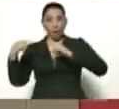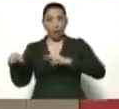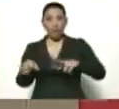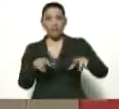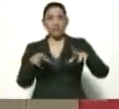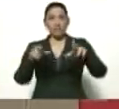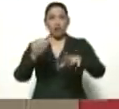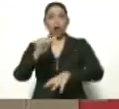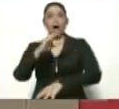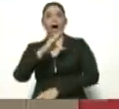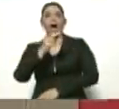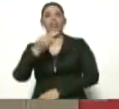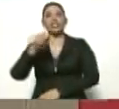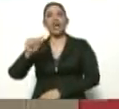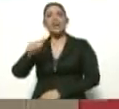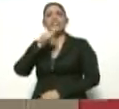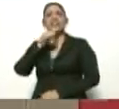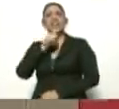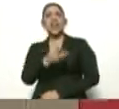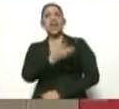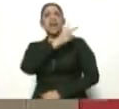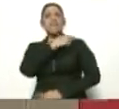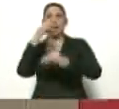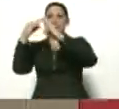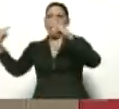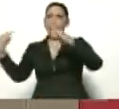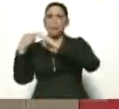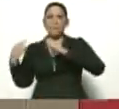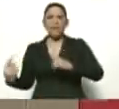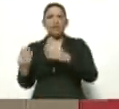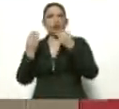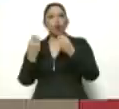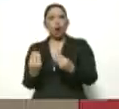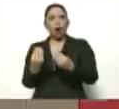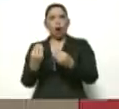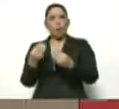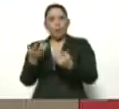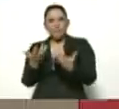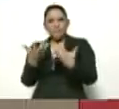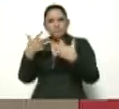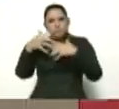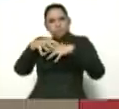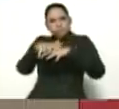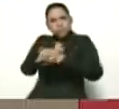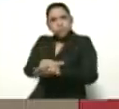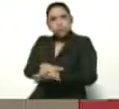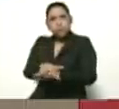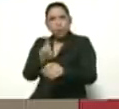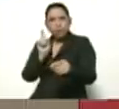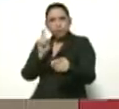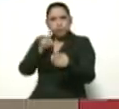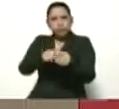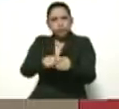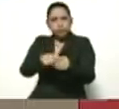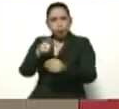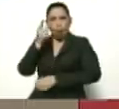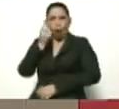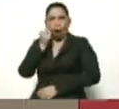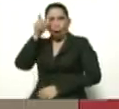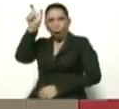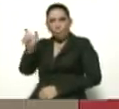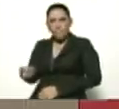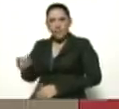quienes eran los jefes de esos campamentos como estaba involucrado un mercenario norteamericano